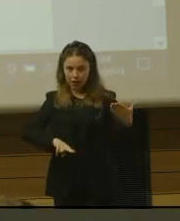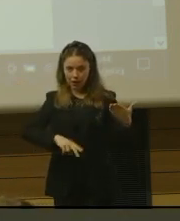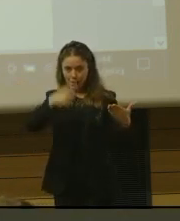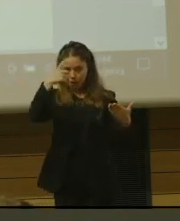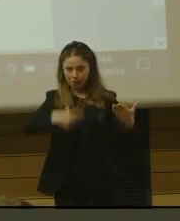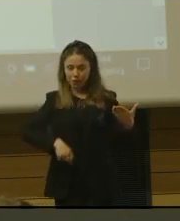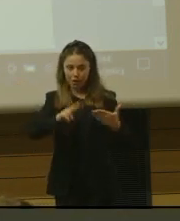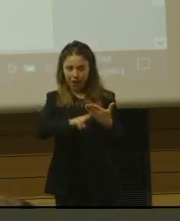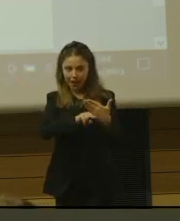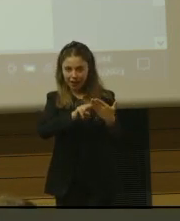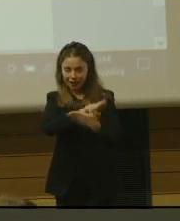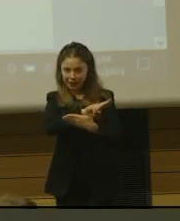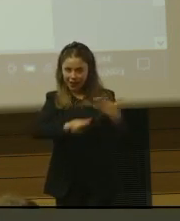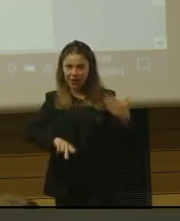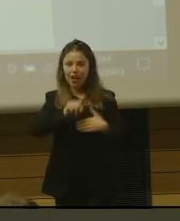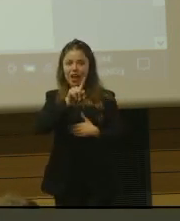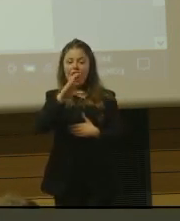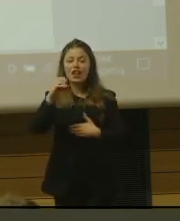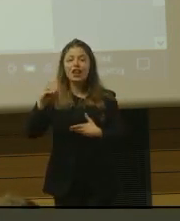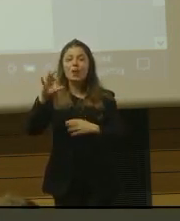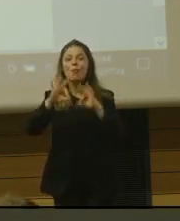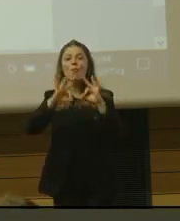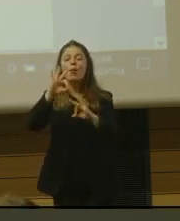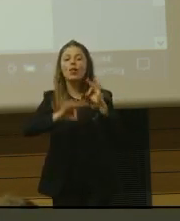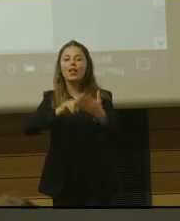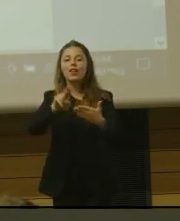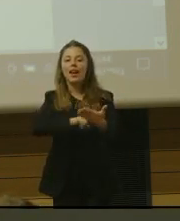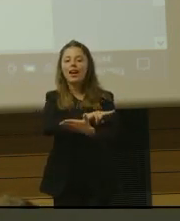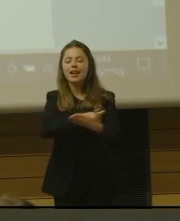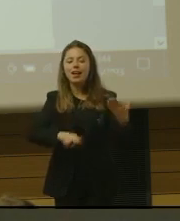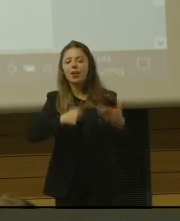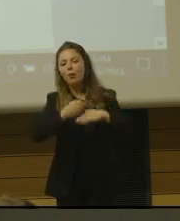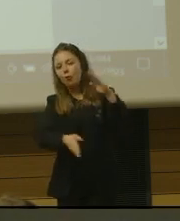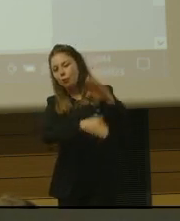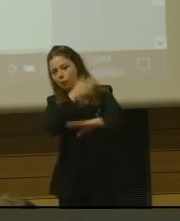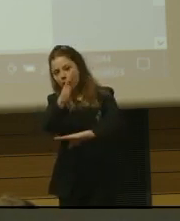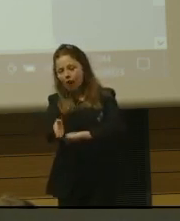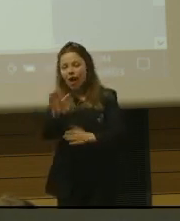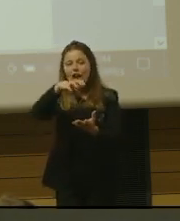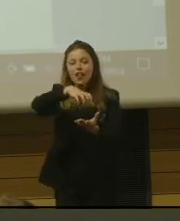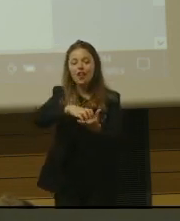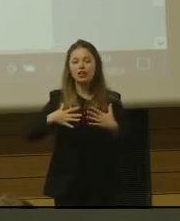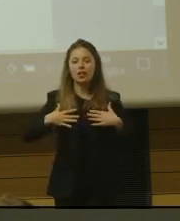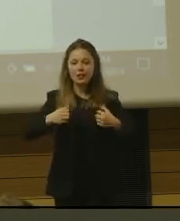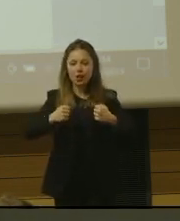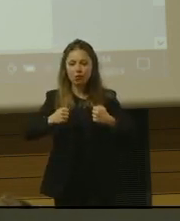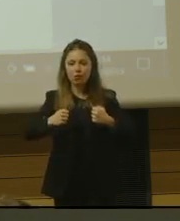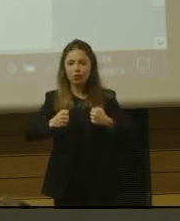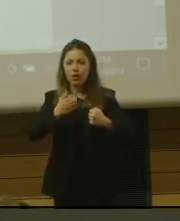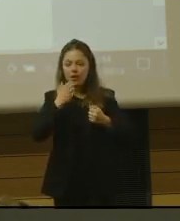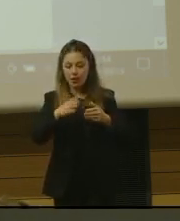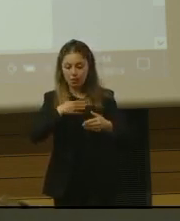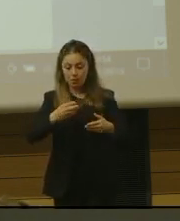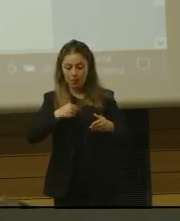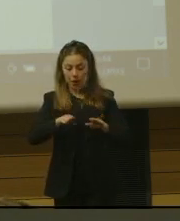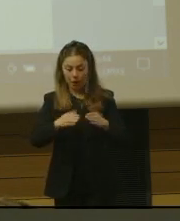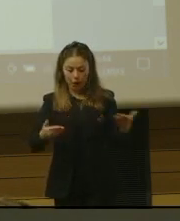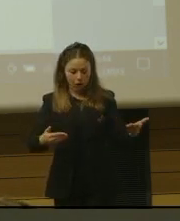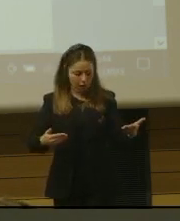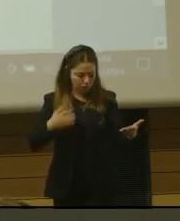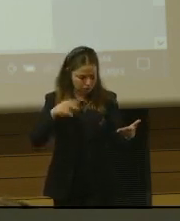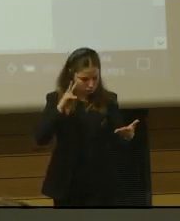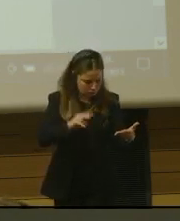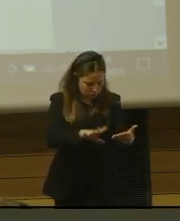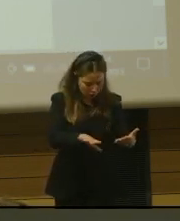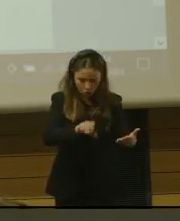persona gitana, y creo que el 100% de los gitanos que acuden, por ejemplo, a un centro de salud, si se encuentran con este folleto, solo por